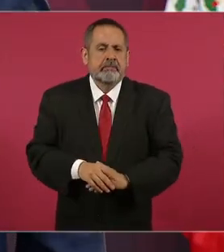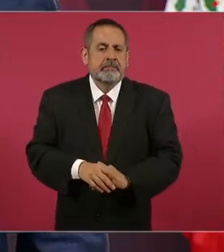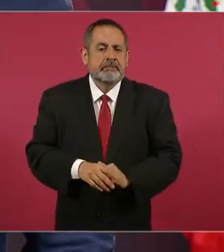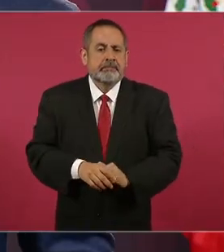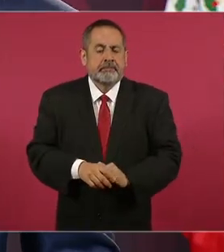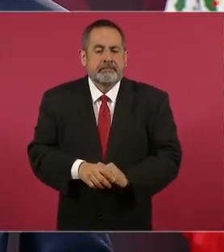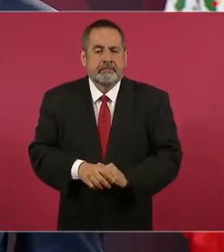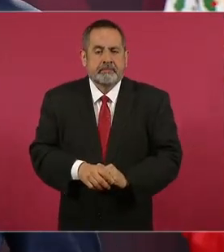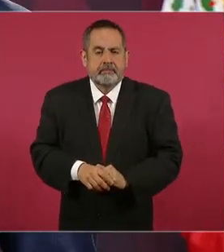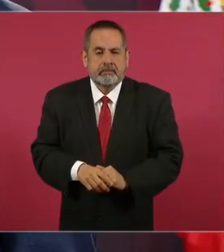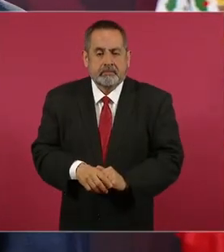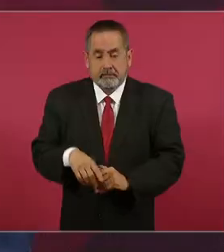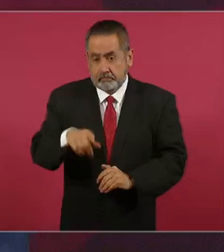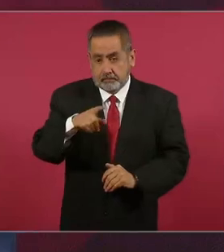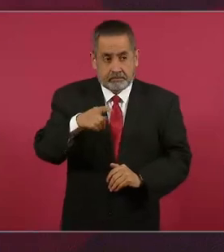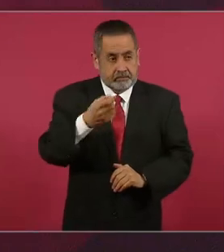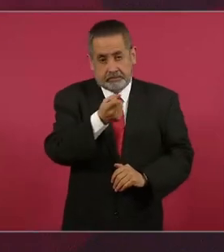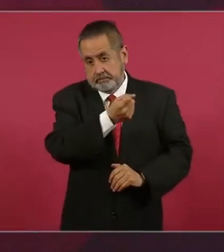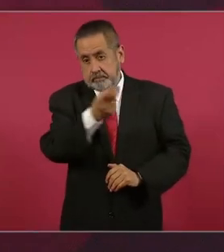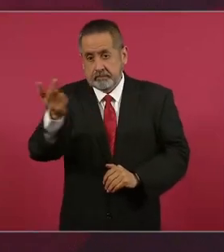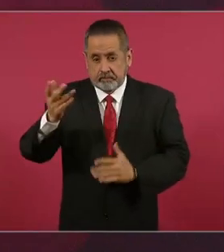Cuando se estudia periodismo,